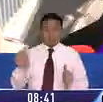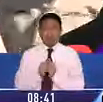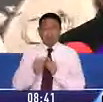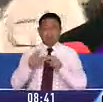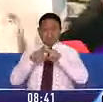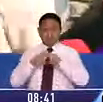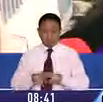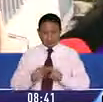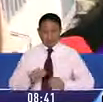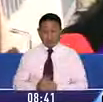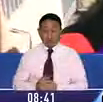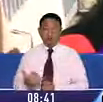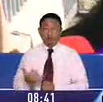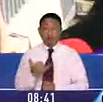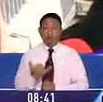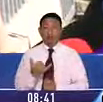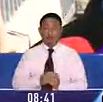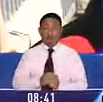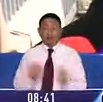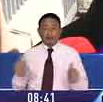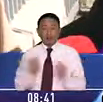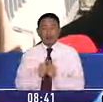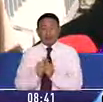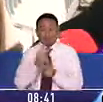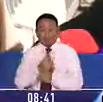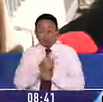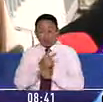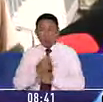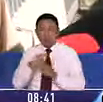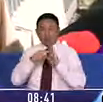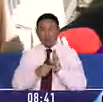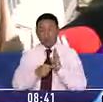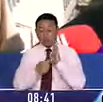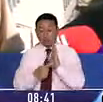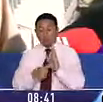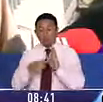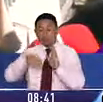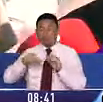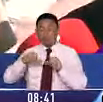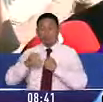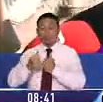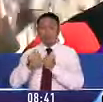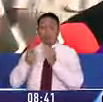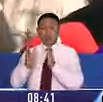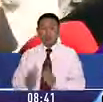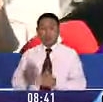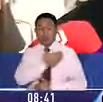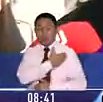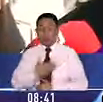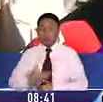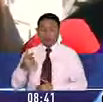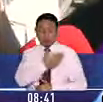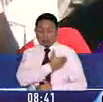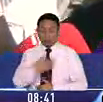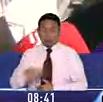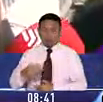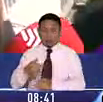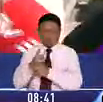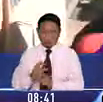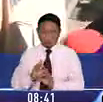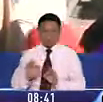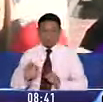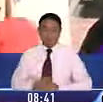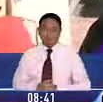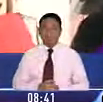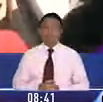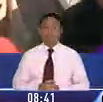ya no existe una norma que nos diga que tenga la seguridad que hasta la madrugada de hoy tenía, ¿no? Ministro,